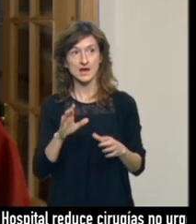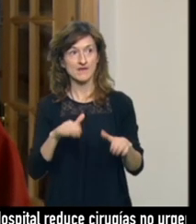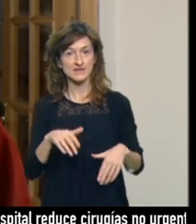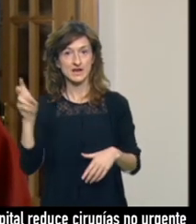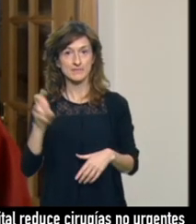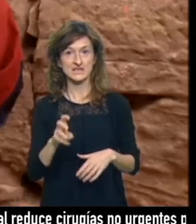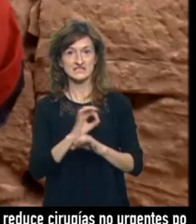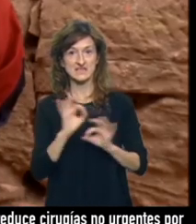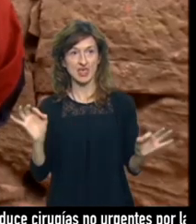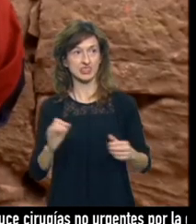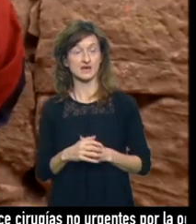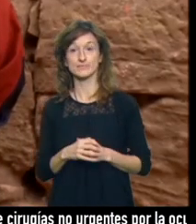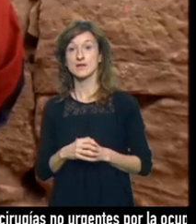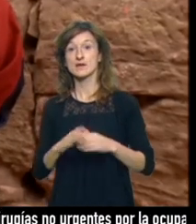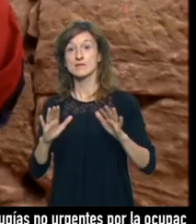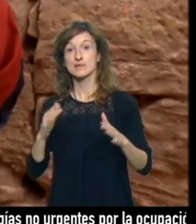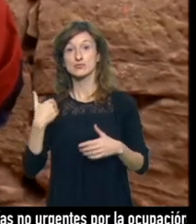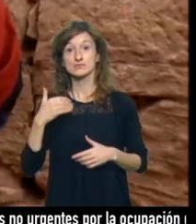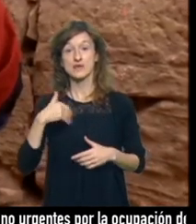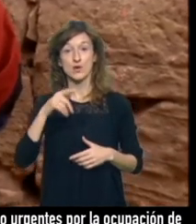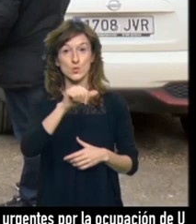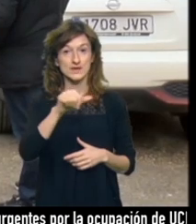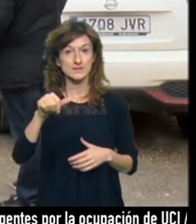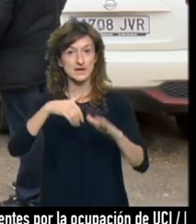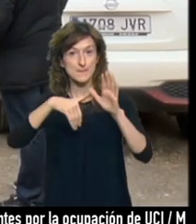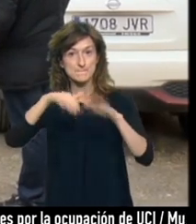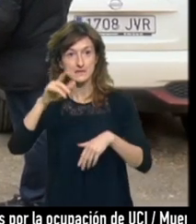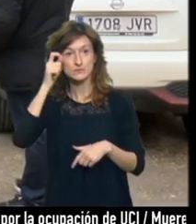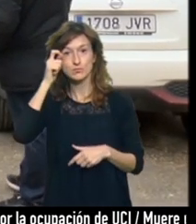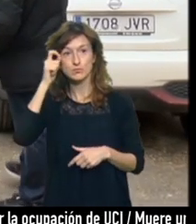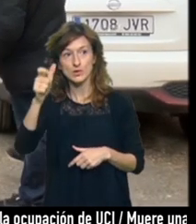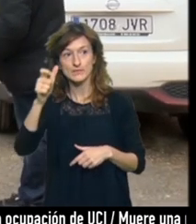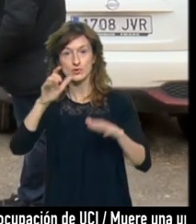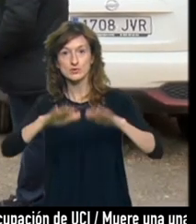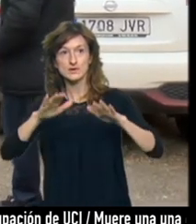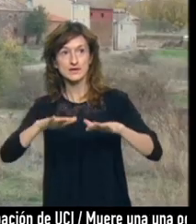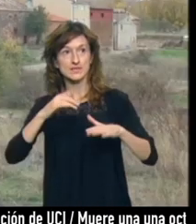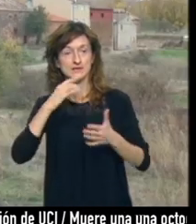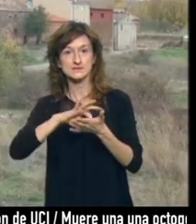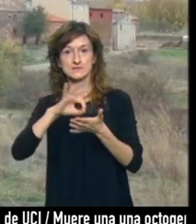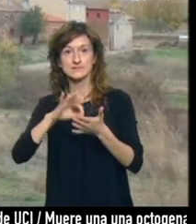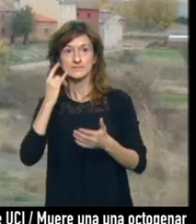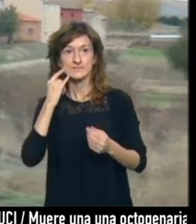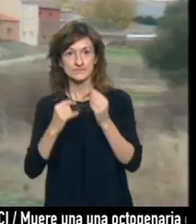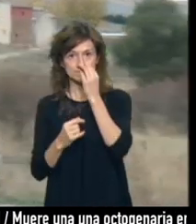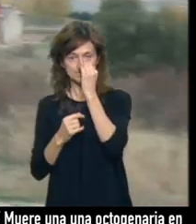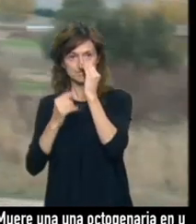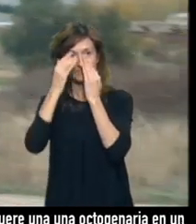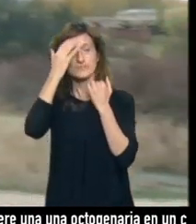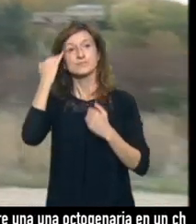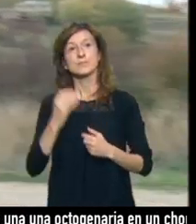se han presentado aquí nadie. Pero es que desde hace más de una semana todo el pueblo se ha quedado sin este servicio. Hay unos